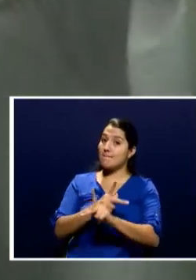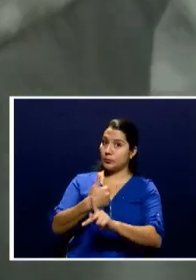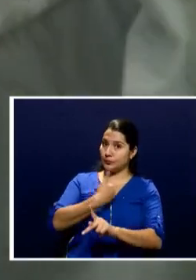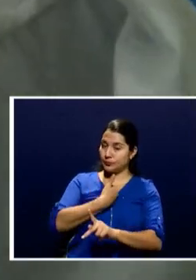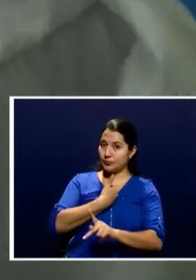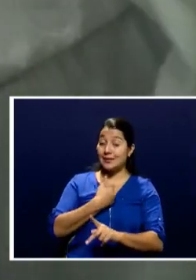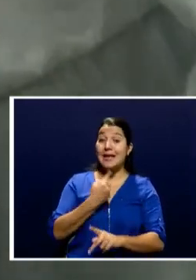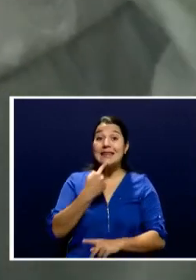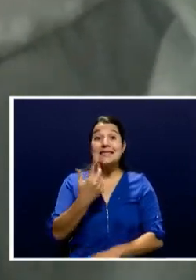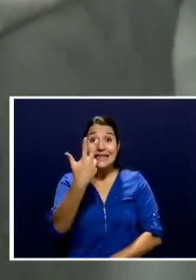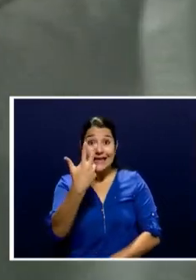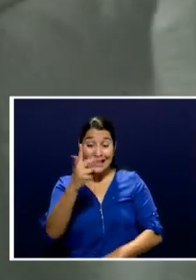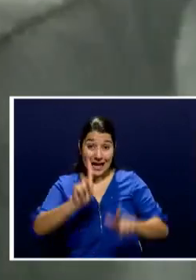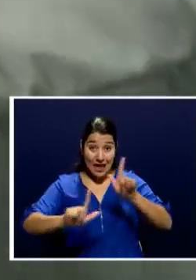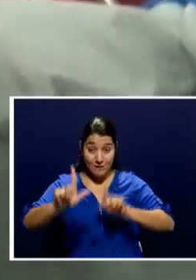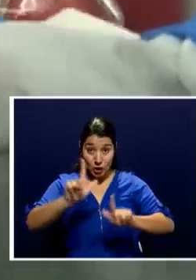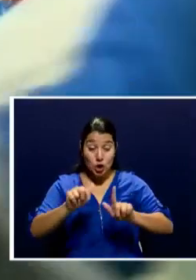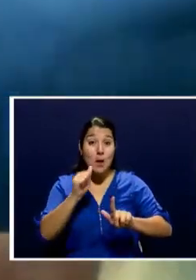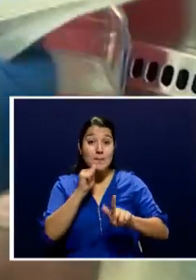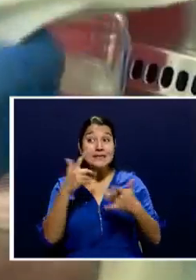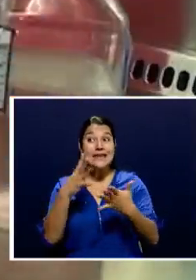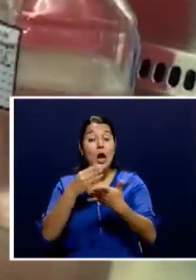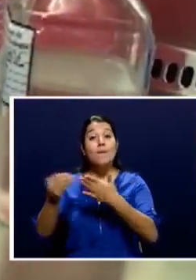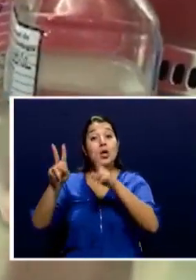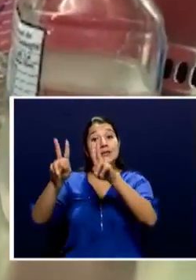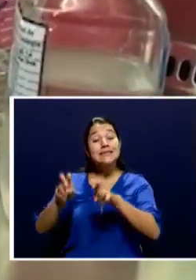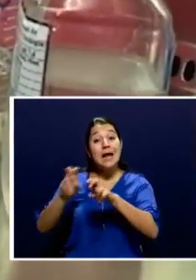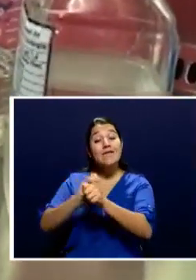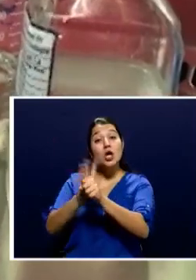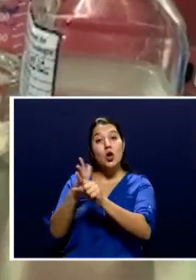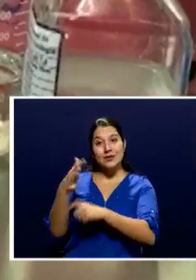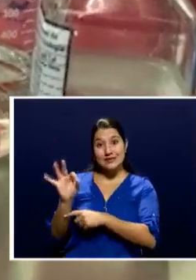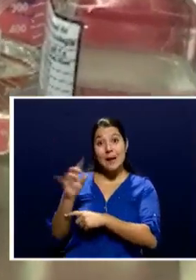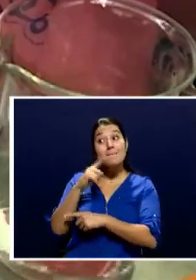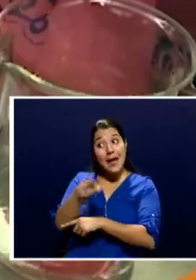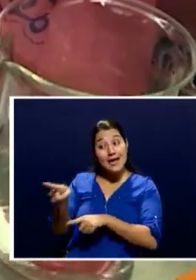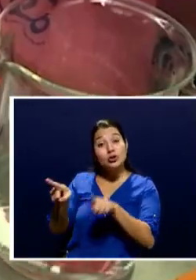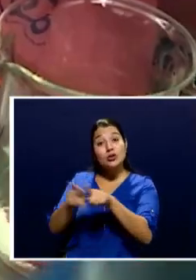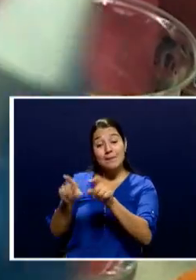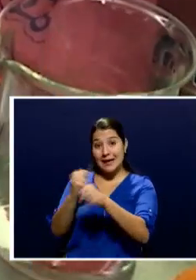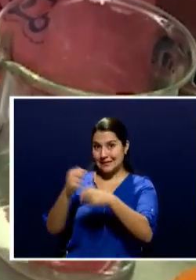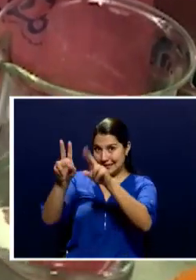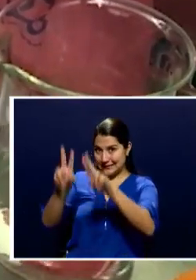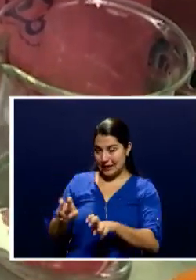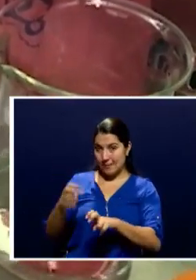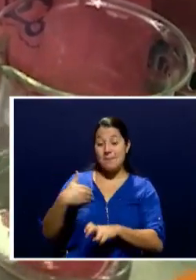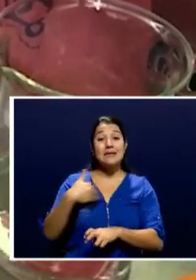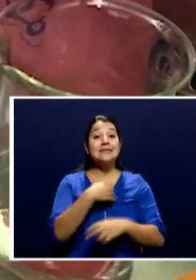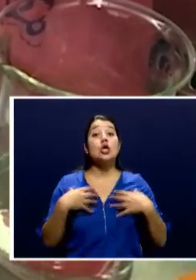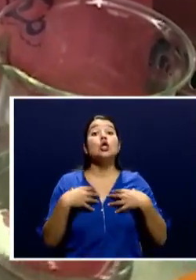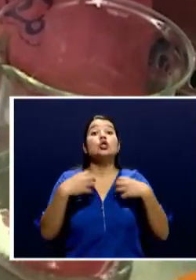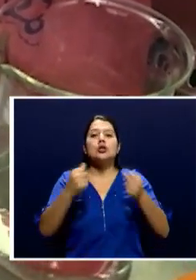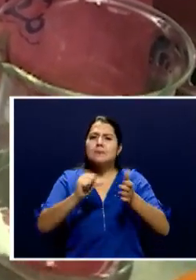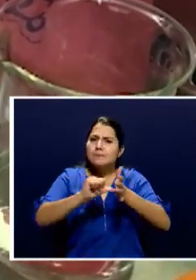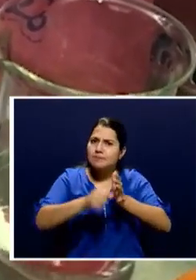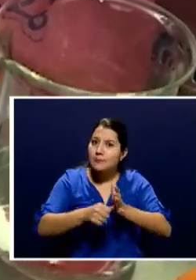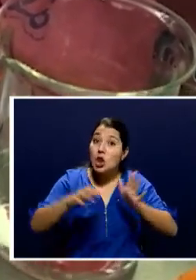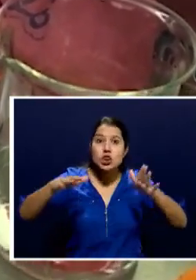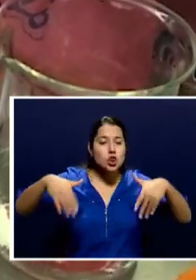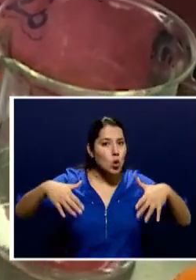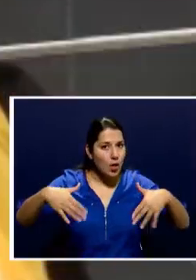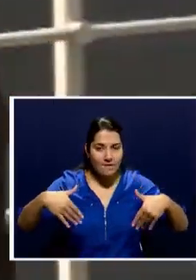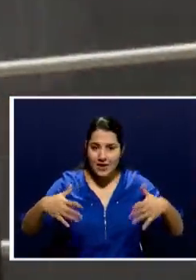3 laboratorios privados compraron las pruebas de COVID-19 para hacerlos ellos también. El Ministerio de Salud insiste en que aún no hay transmisión